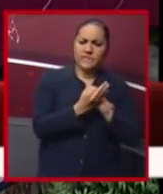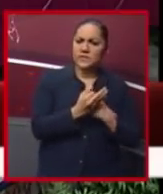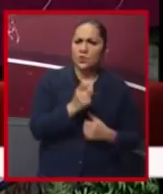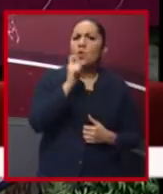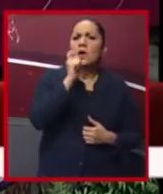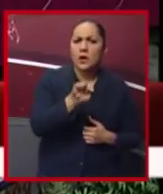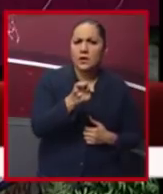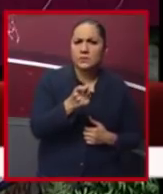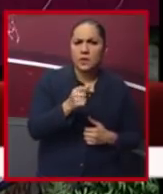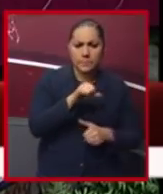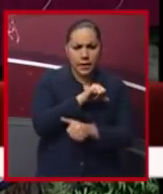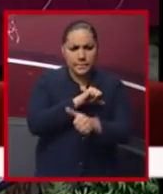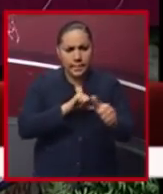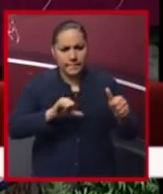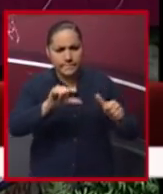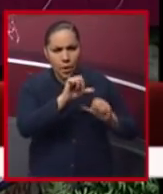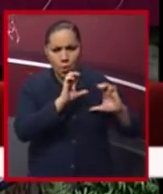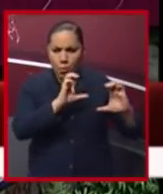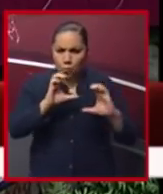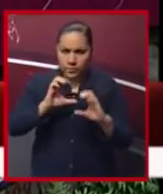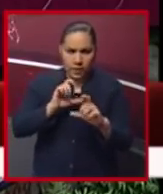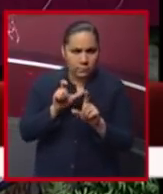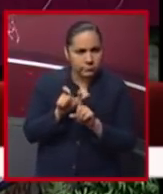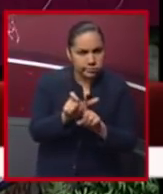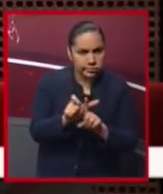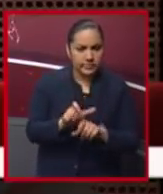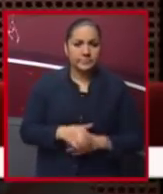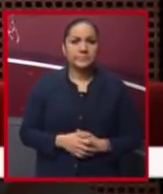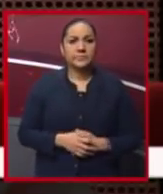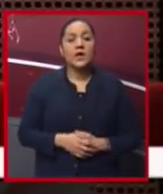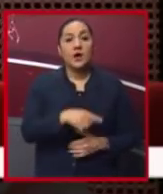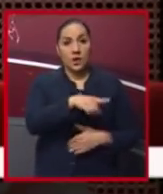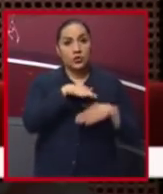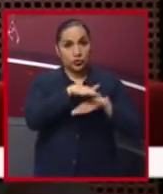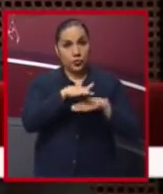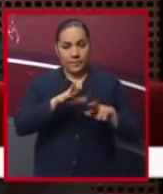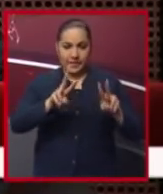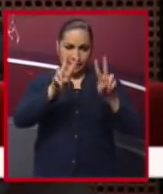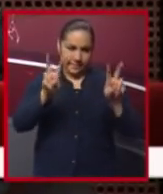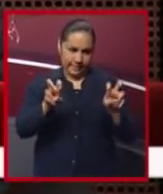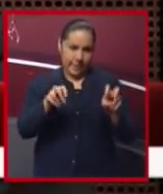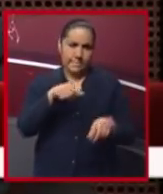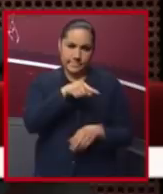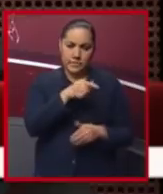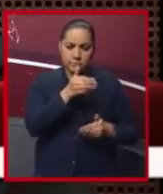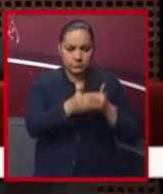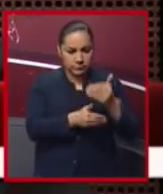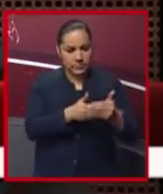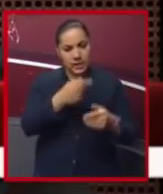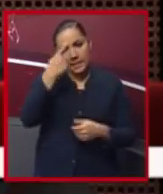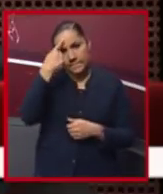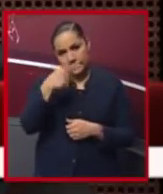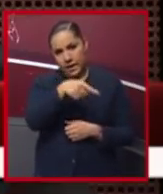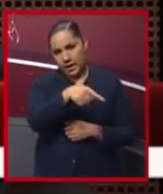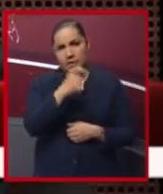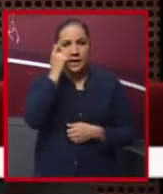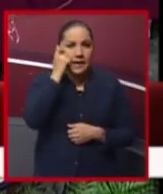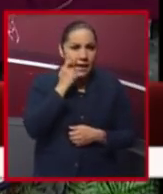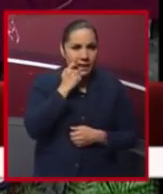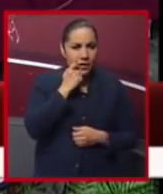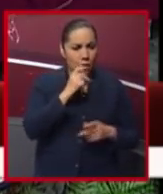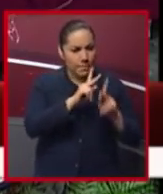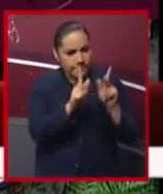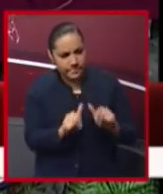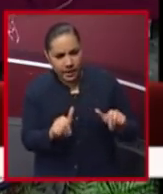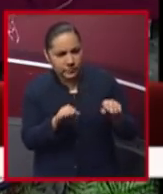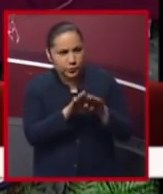Bueno, también en este foro hacia una agenda de pacificación, una pacificación para Guerrero, se habló de los efectos colaterales del